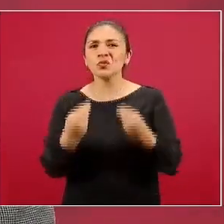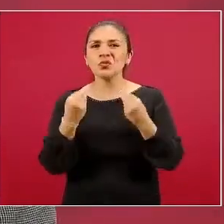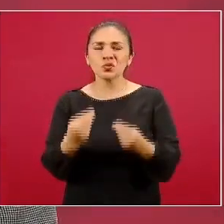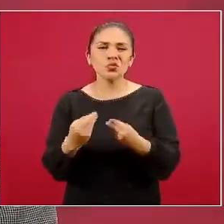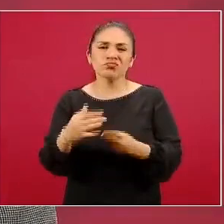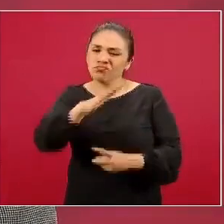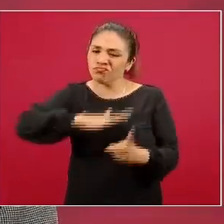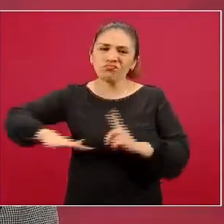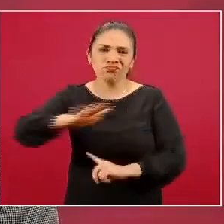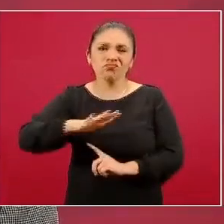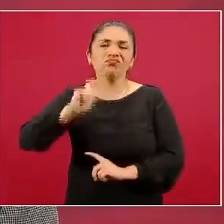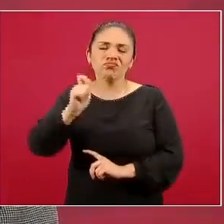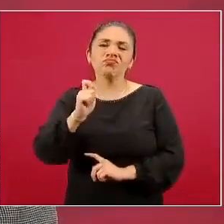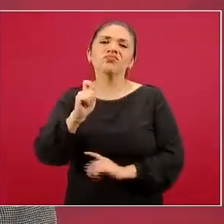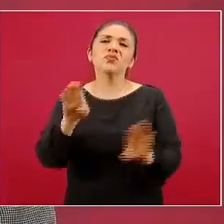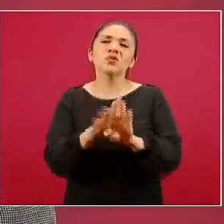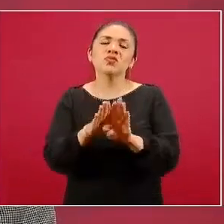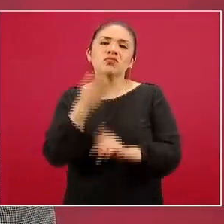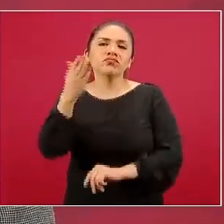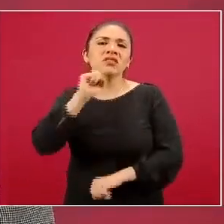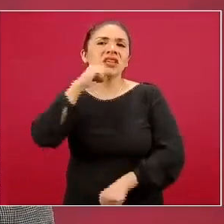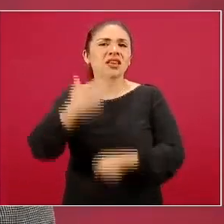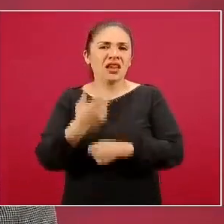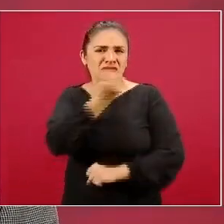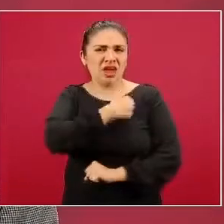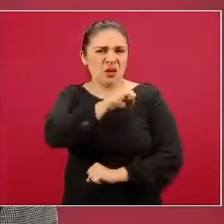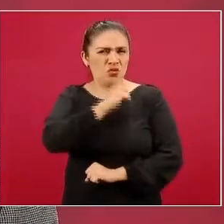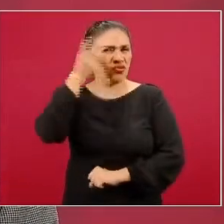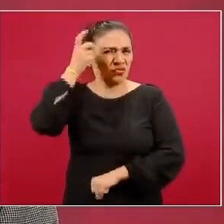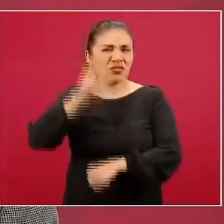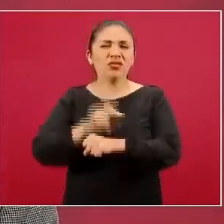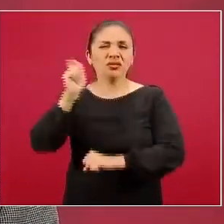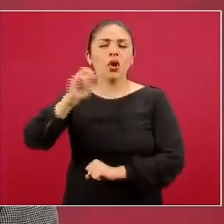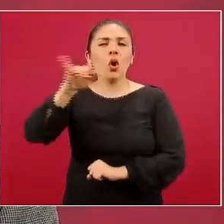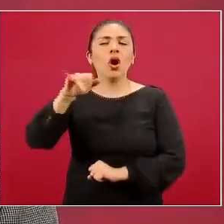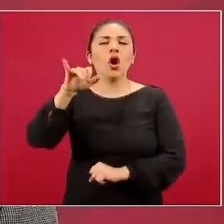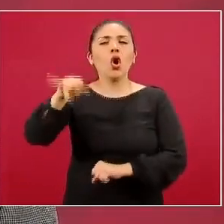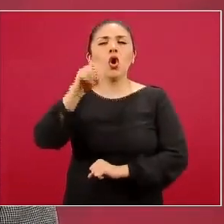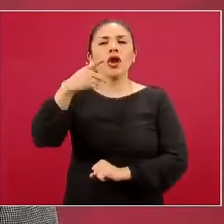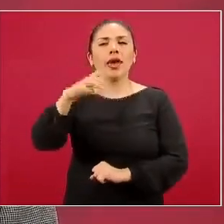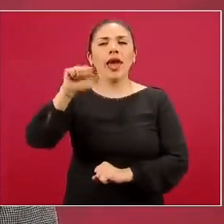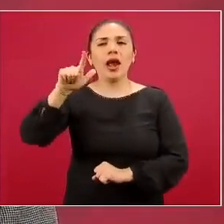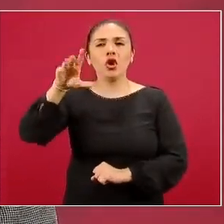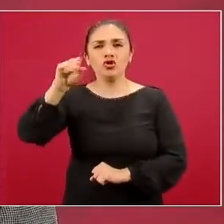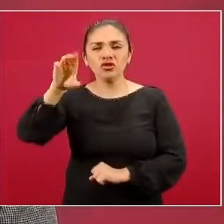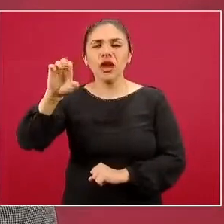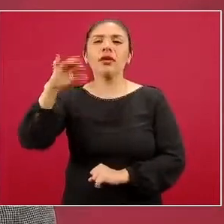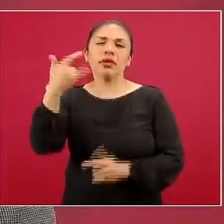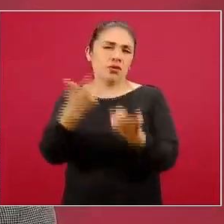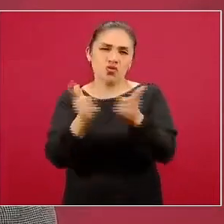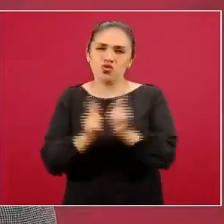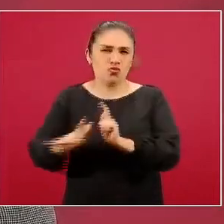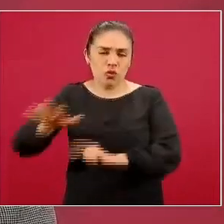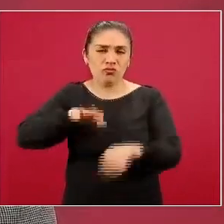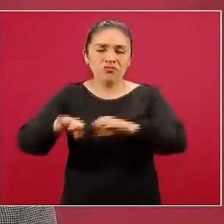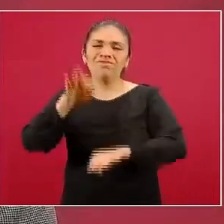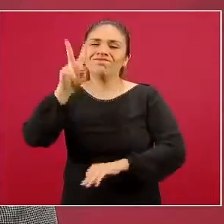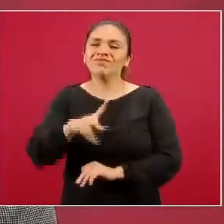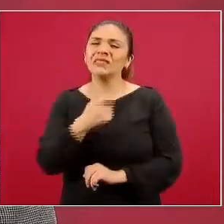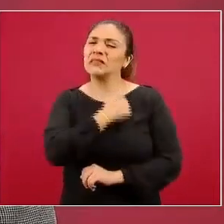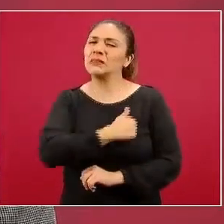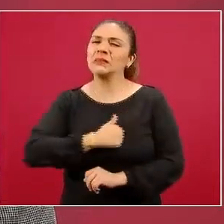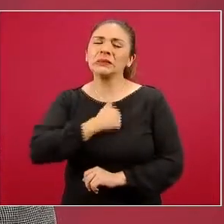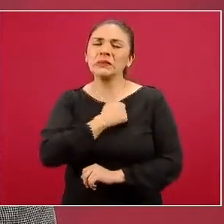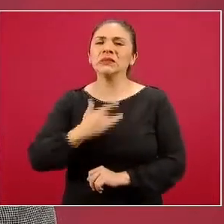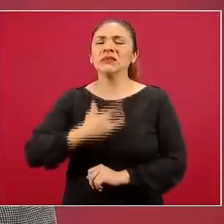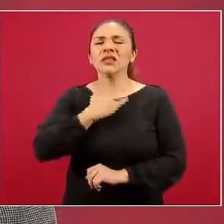nivel colectivo, por supuesto a nombre de nuestro secretario de Salud, el doctor Jorge Alcocer Valera, y todo el grupo, el pésame por la